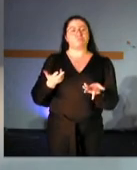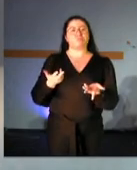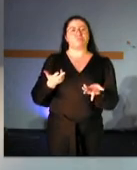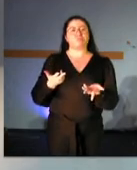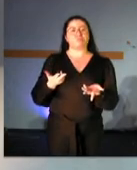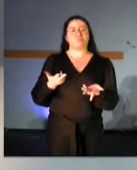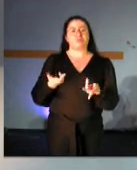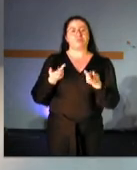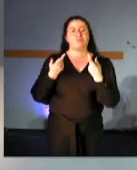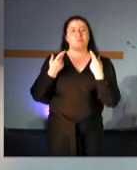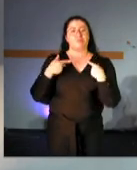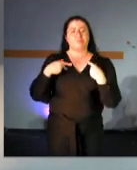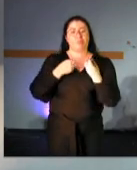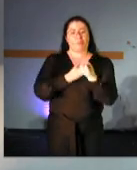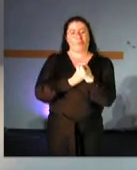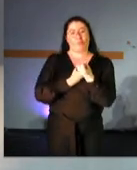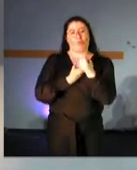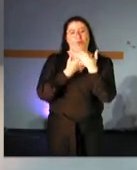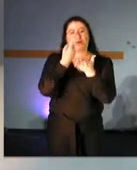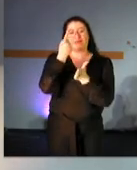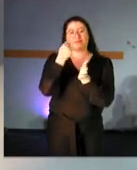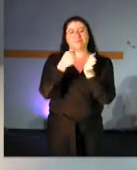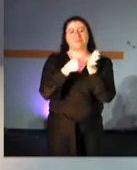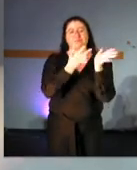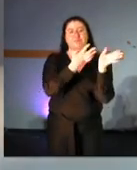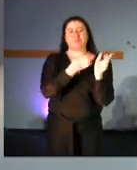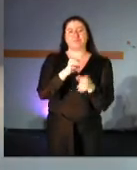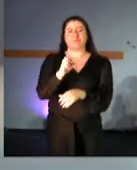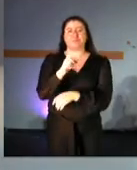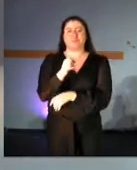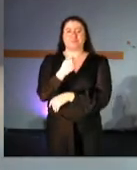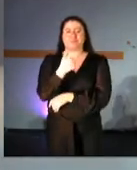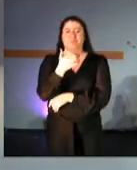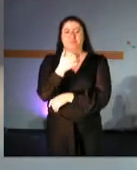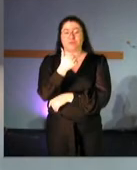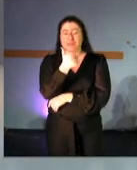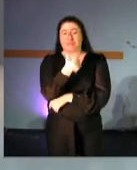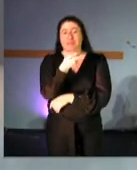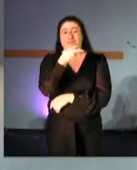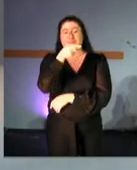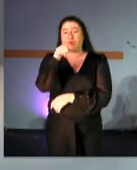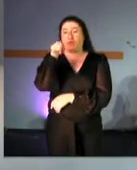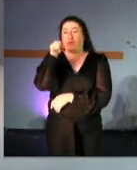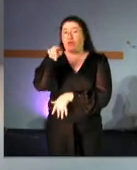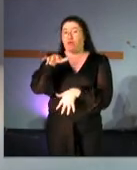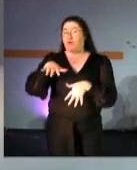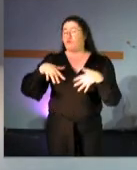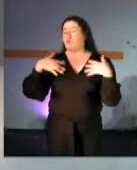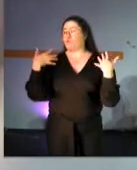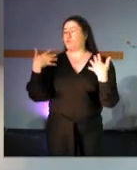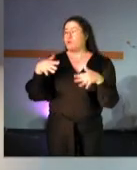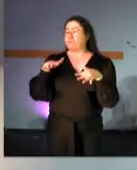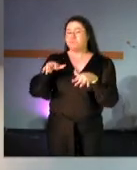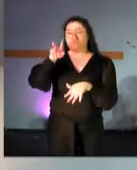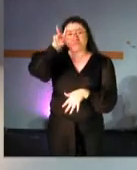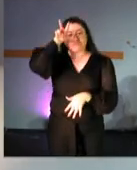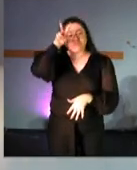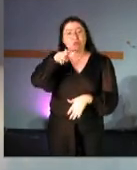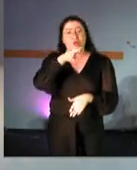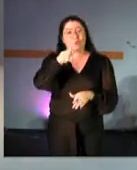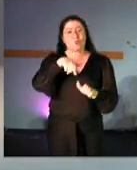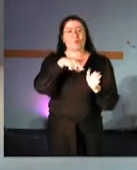por un poeta en 1956, pero era tan poderoso su arraigo, sobre todo en la Guardia